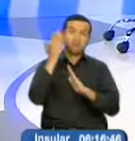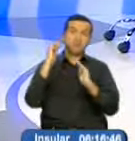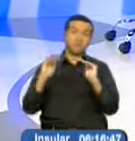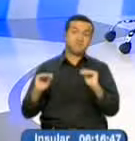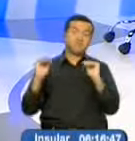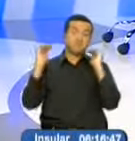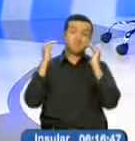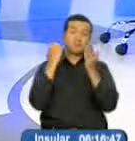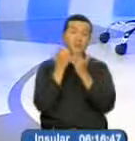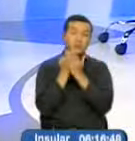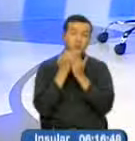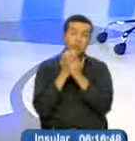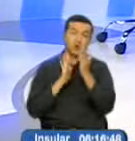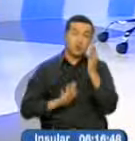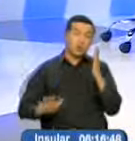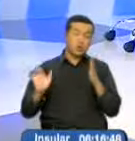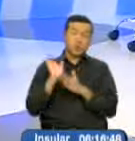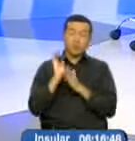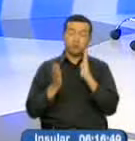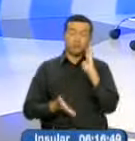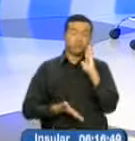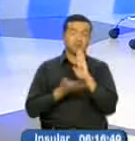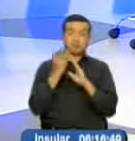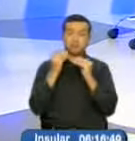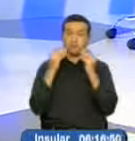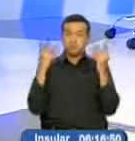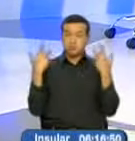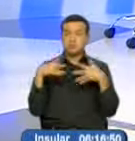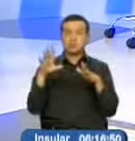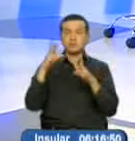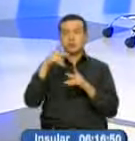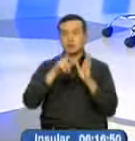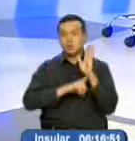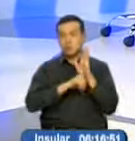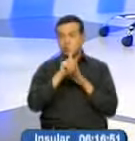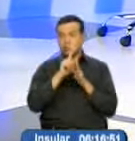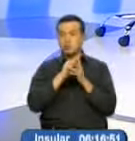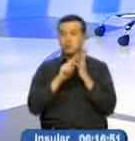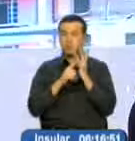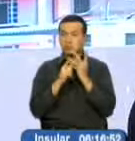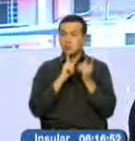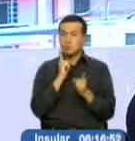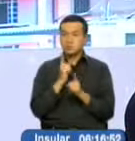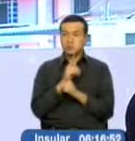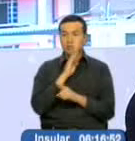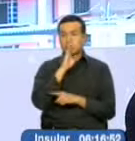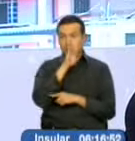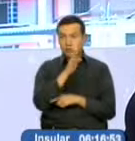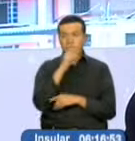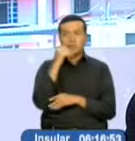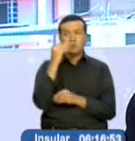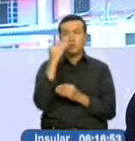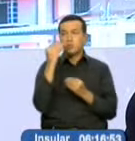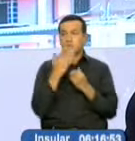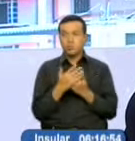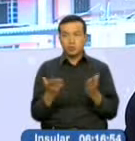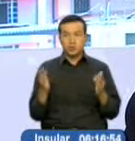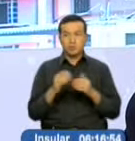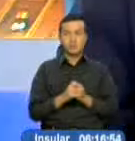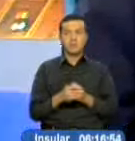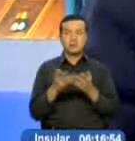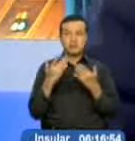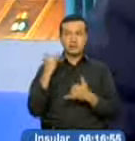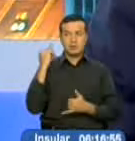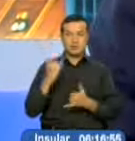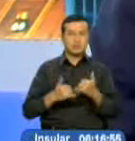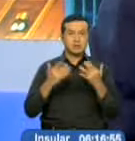como economía, como país, como infraestructura, como desarrollo incluso humano, pero obviamente siempre hay muchísimo más por hacer aún. Ya para ir